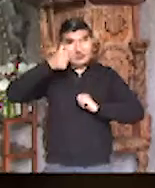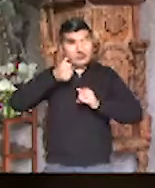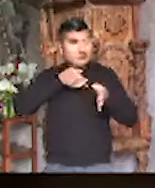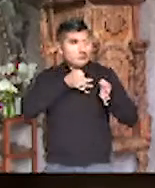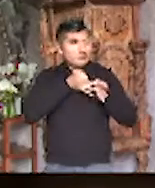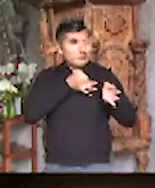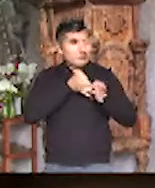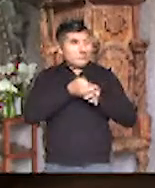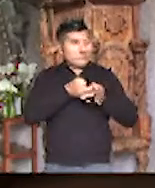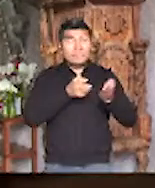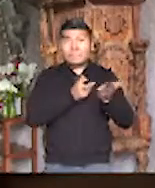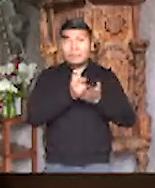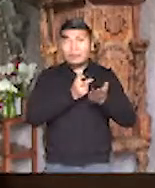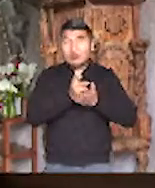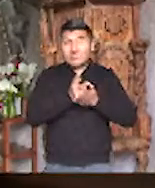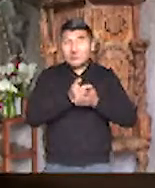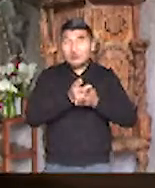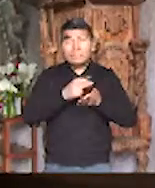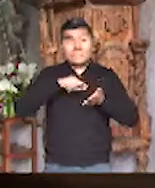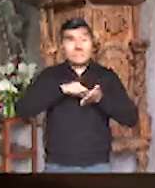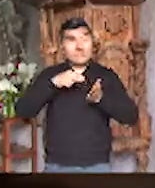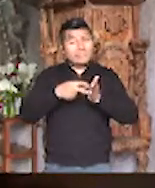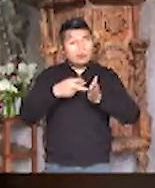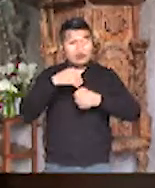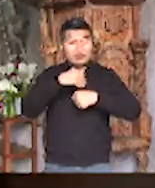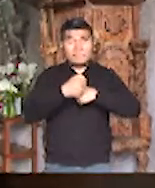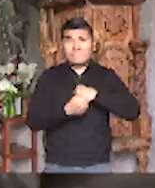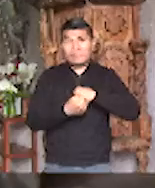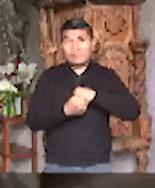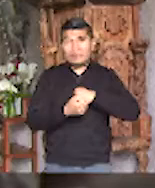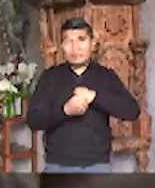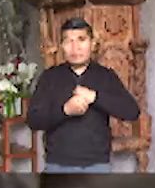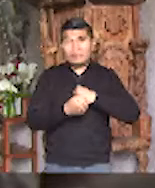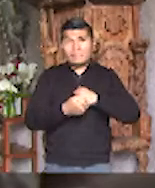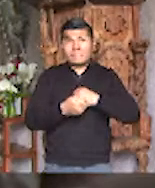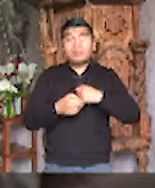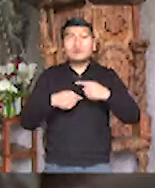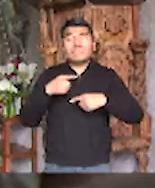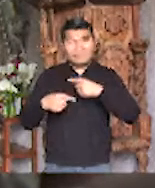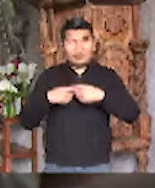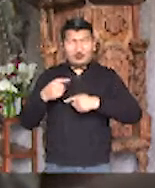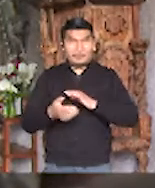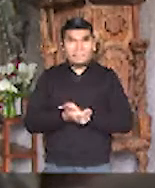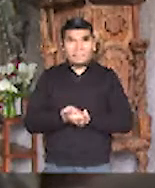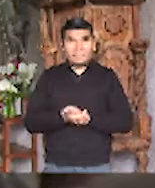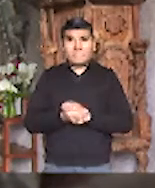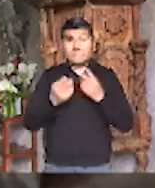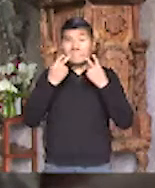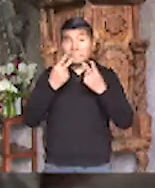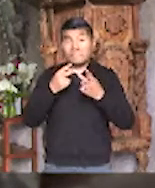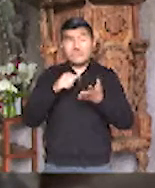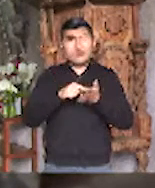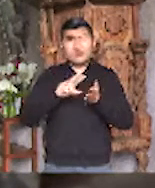el verdadero significado del pan la señal y fíjense la señal no es